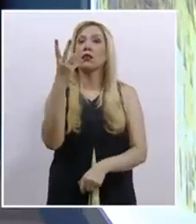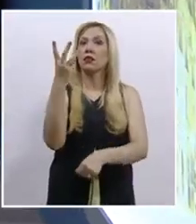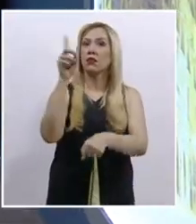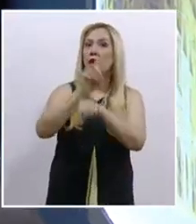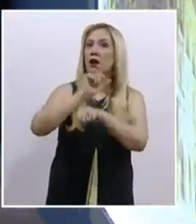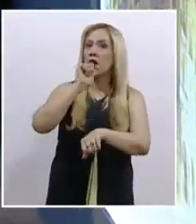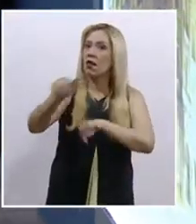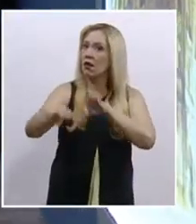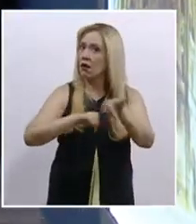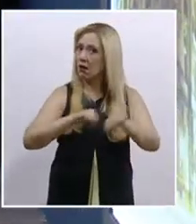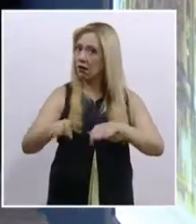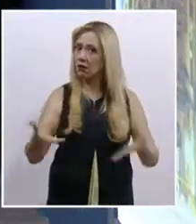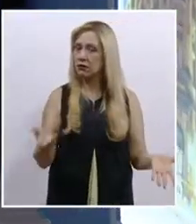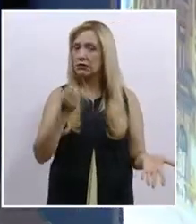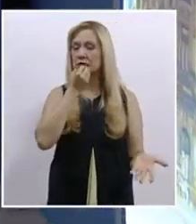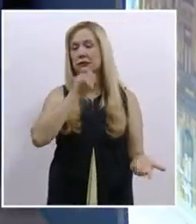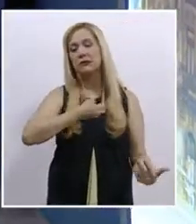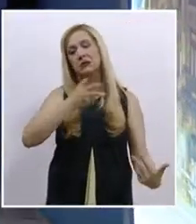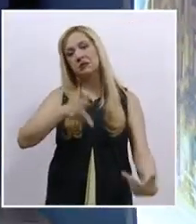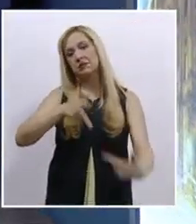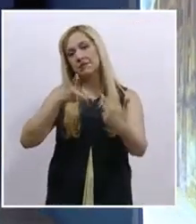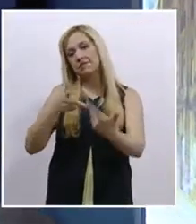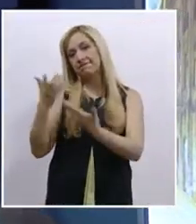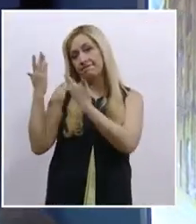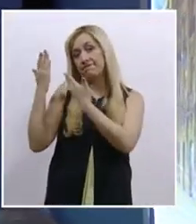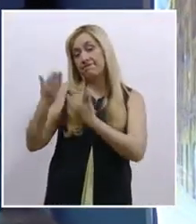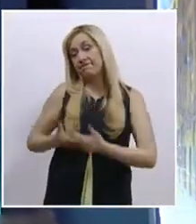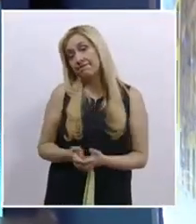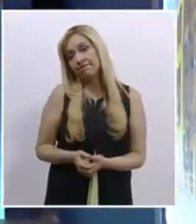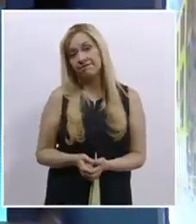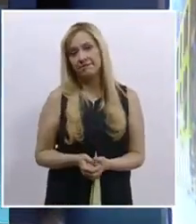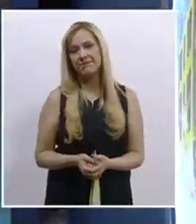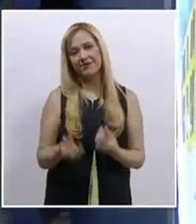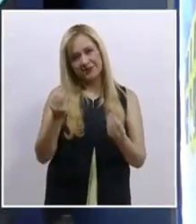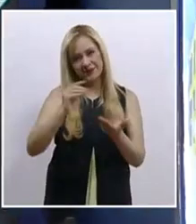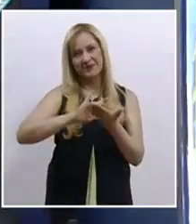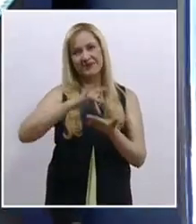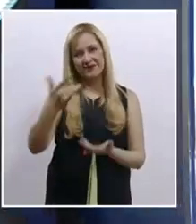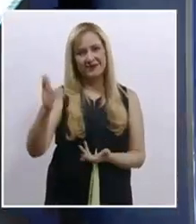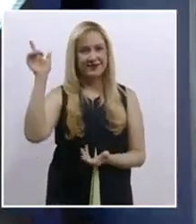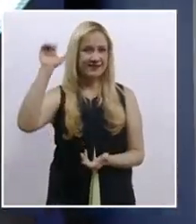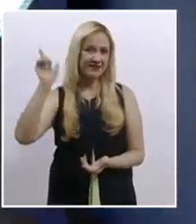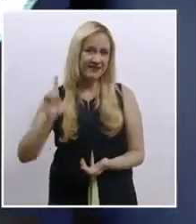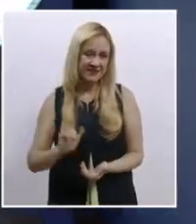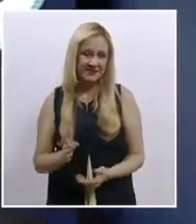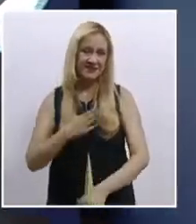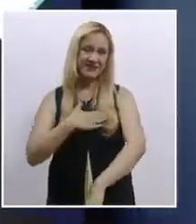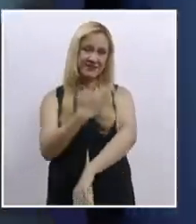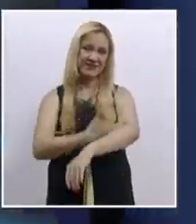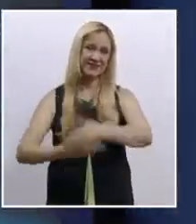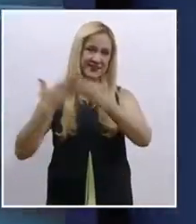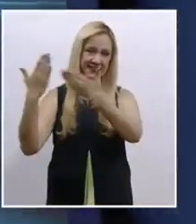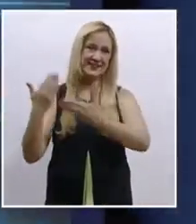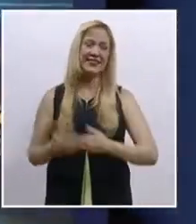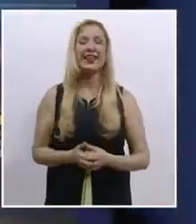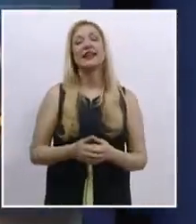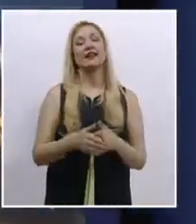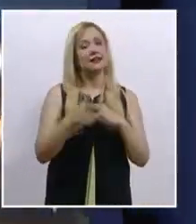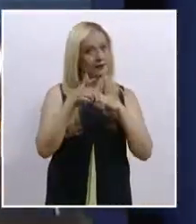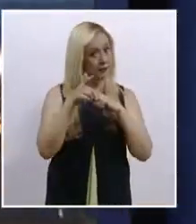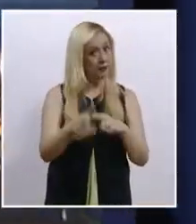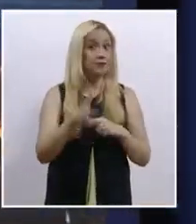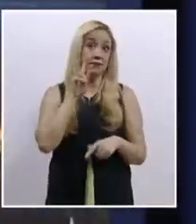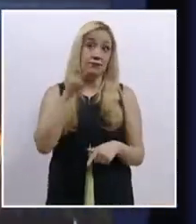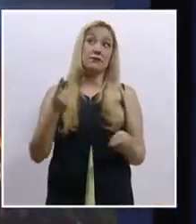sesiones ordinarias. Es el reporte. Pues ahí está el reporte. Muchas gracias, Laura. Muy buenas tardes y seguiremos